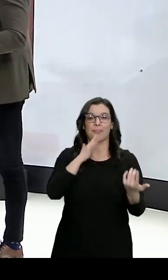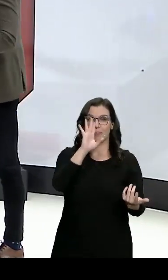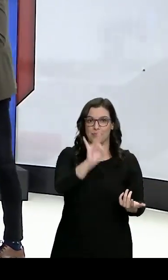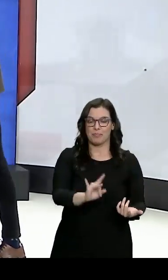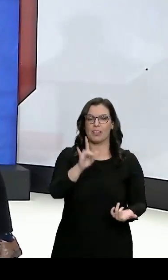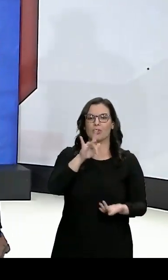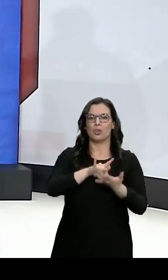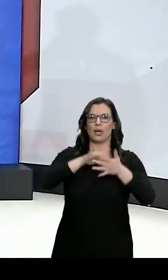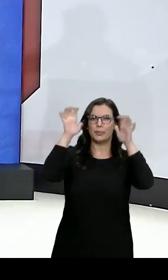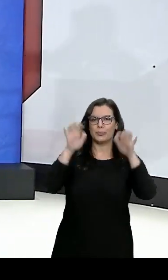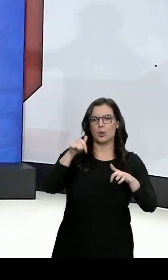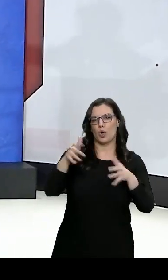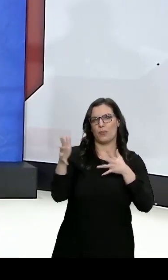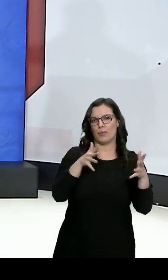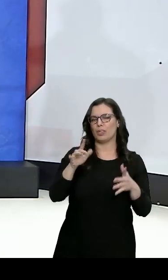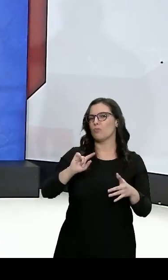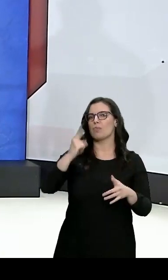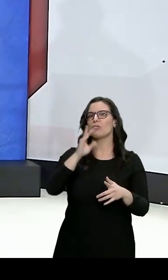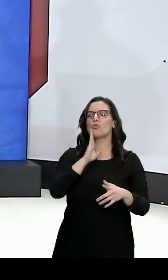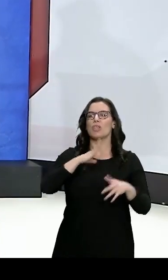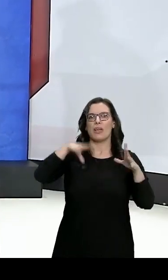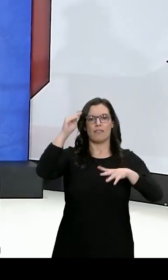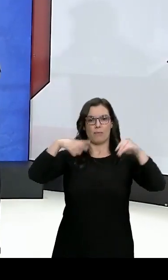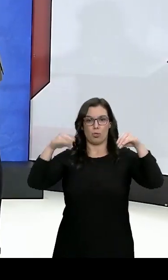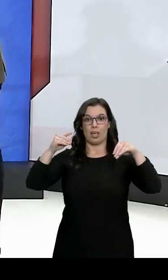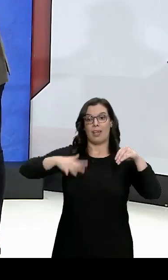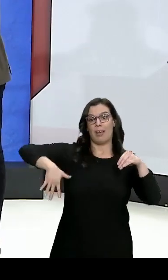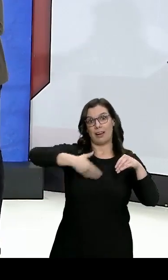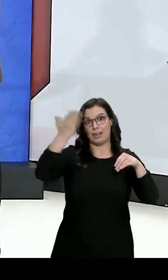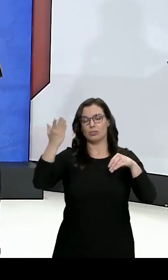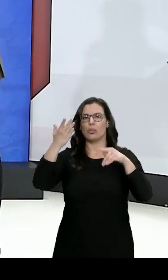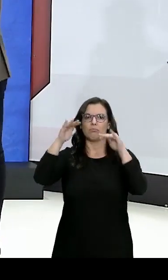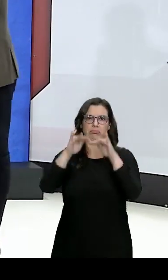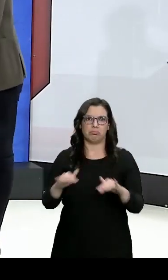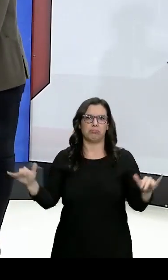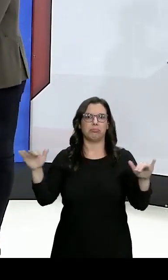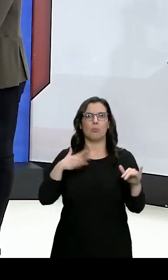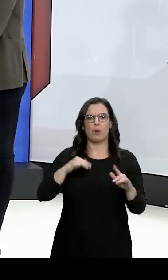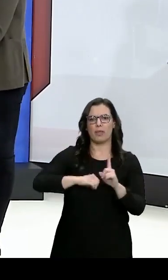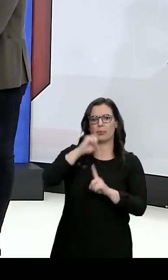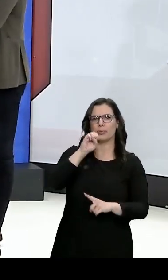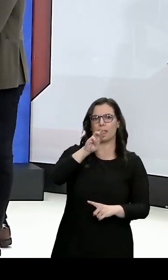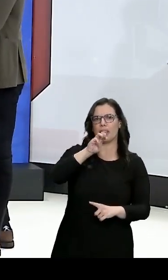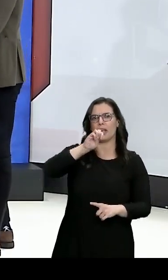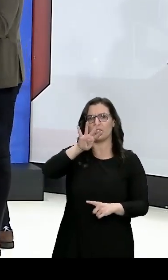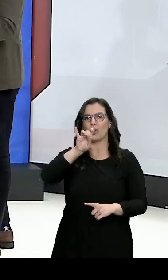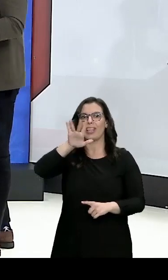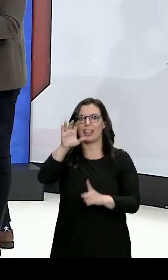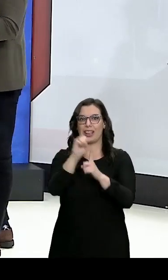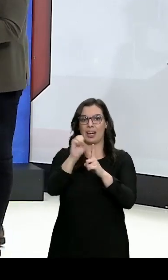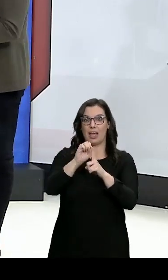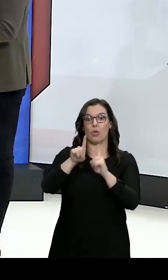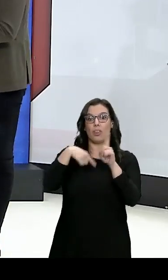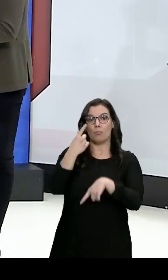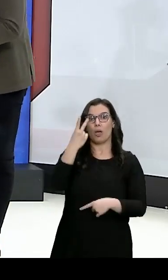precipitaciones y algo de viento, pero sobre todo se quedan en montaña, en el resto van perdiendo fuerza. Ya subimos hasta los 13, 14, incluso 15 grados y a partir de mañana, como decíamos, dos